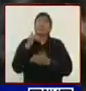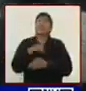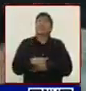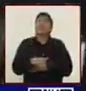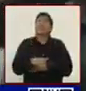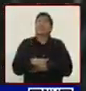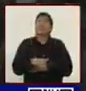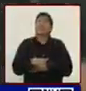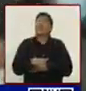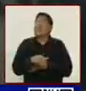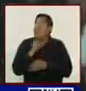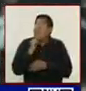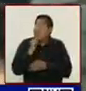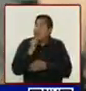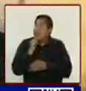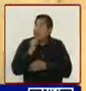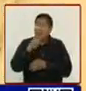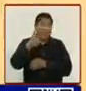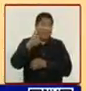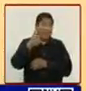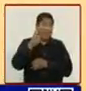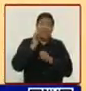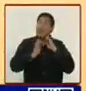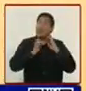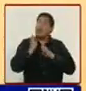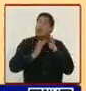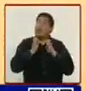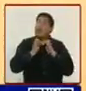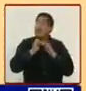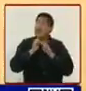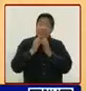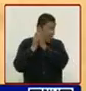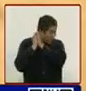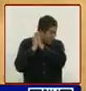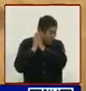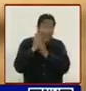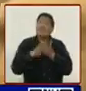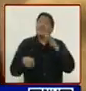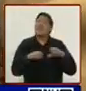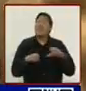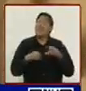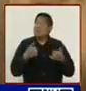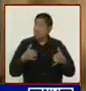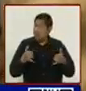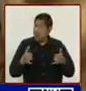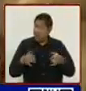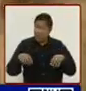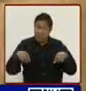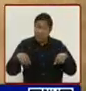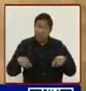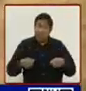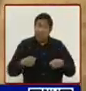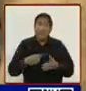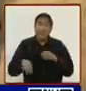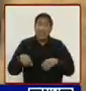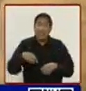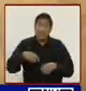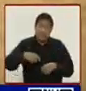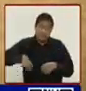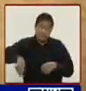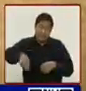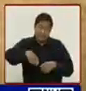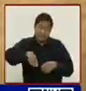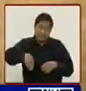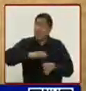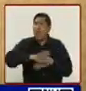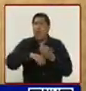noches. ¿Cómo están, chicos? ¿Bien? Sí. ¿Emocionados con la lacita? Sí. ¿Qué vas a hacer ahora? ¿Vas a jugar canchitas? ¿Vas a comer churros? ¿Qué ya quieres hemos hacer? Hemos jugado,